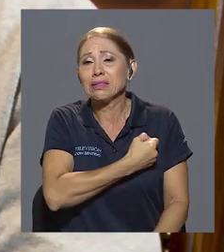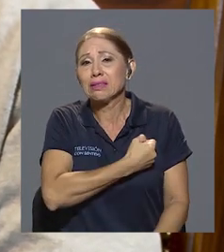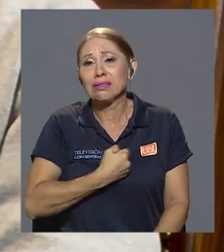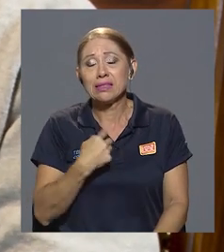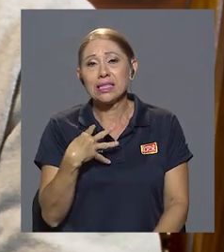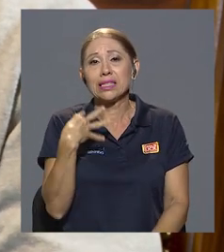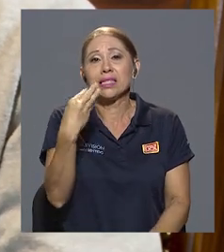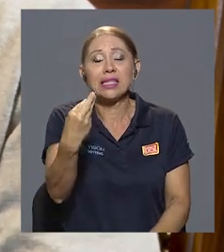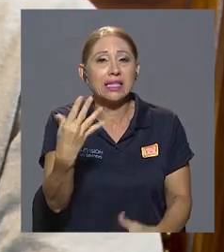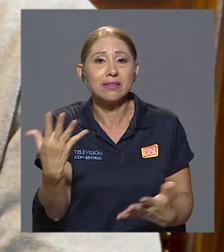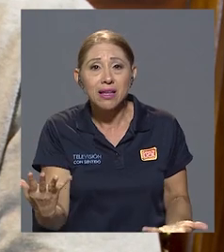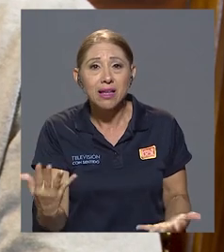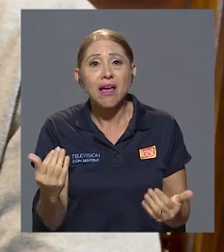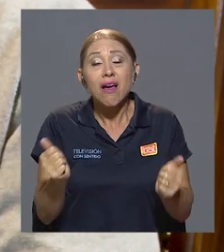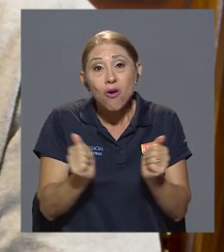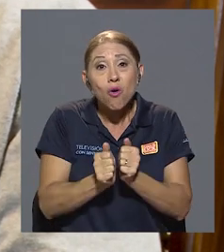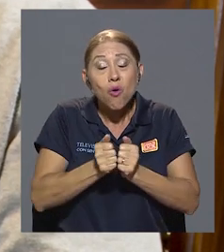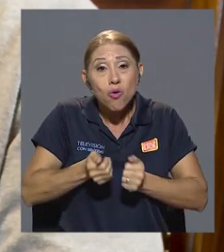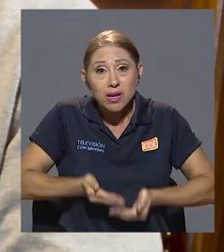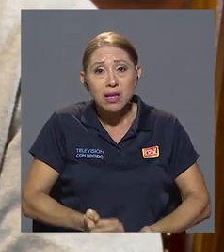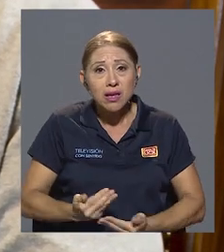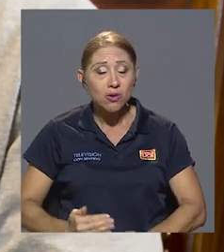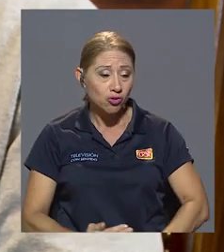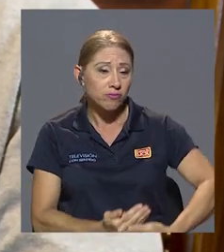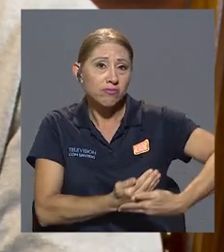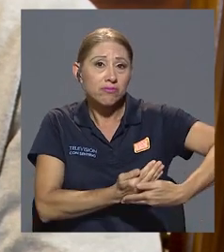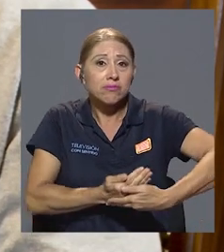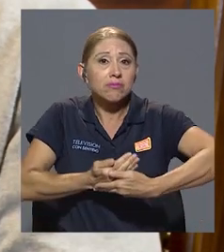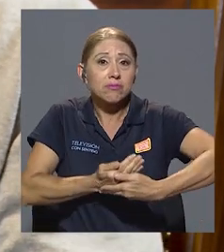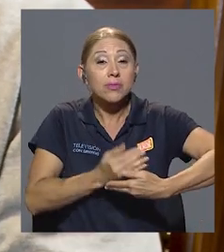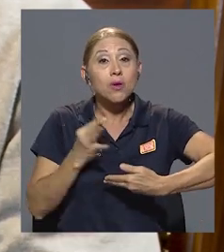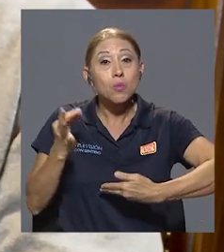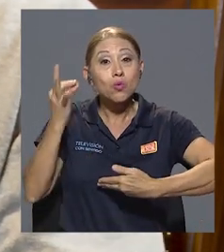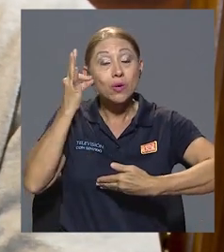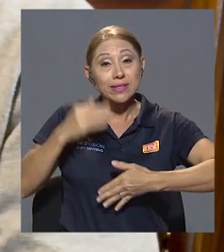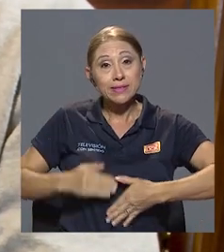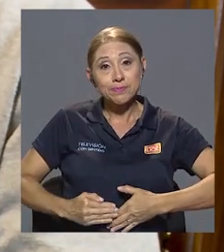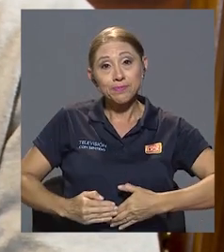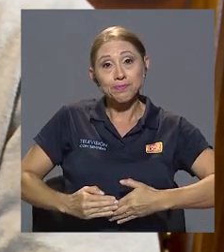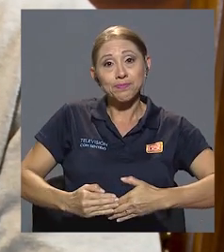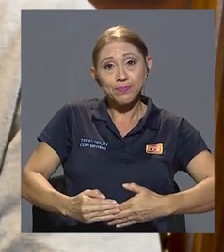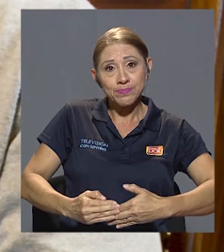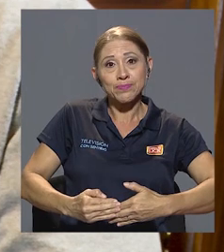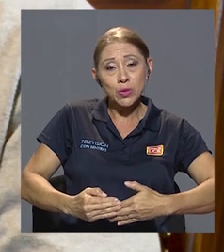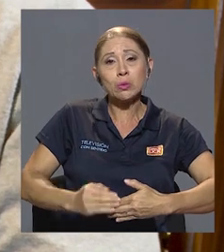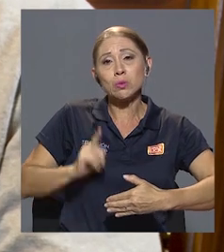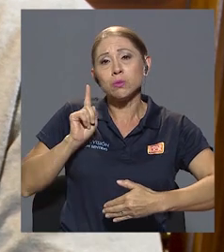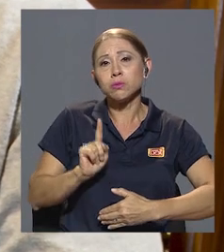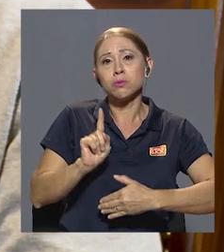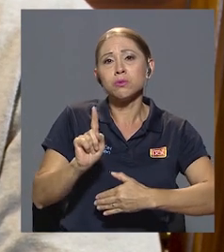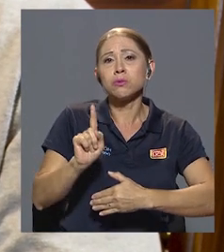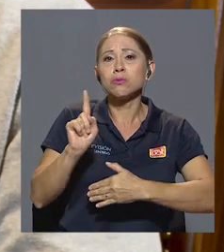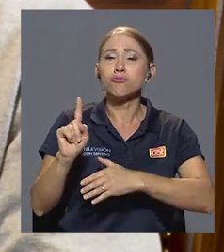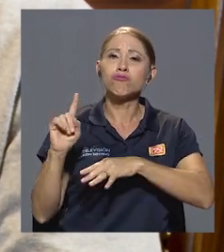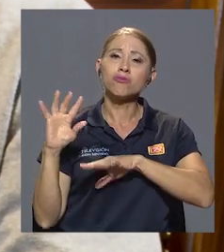salir algunos con niños o niñas en brazos ahí hay mujeres que han dado a luz en en el camino de manera que es una es